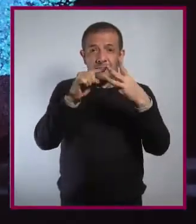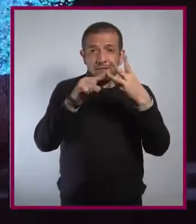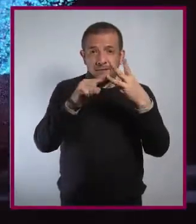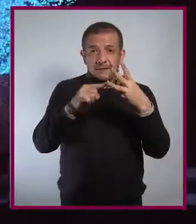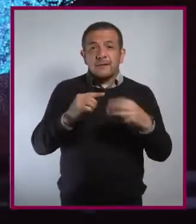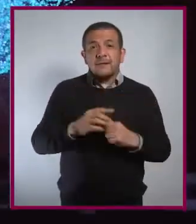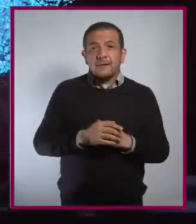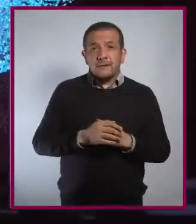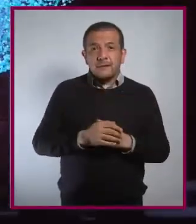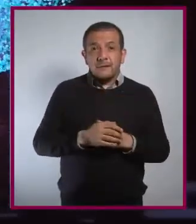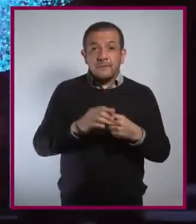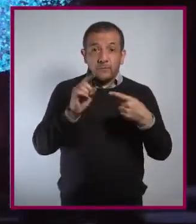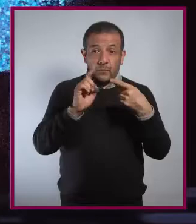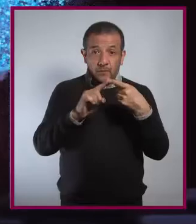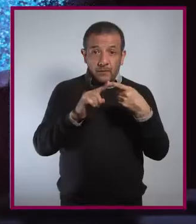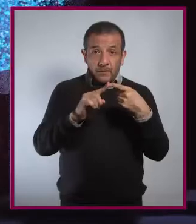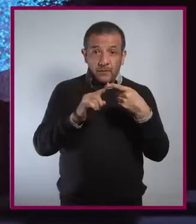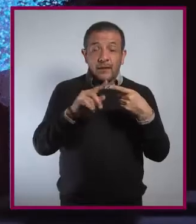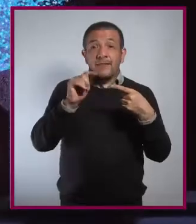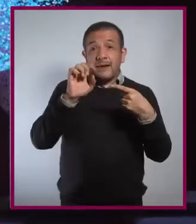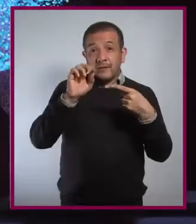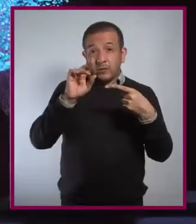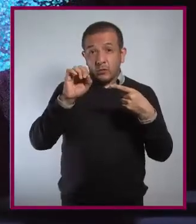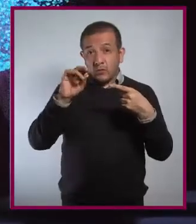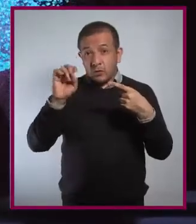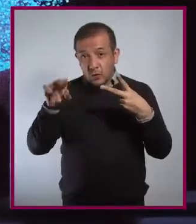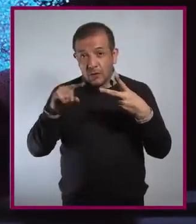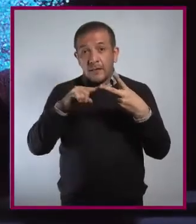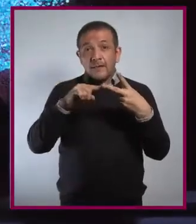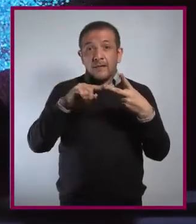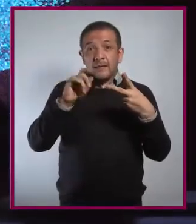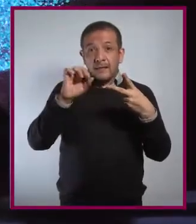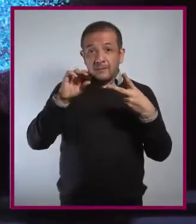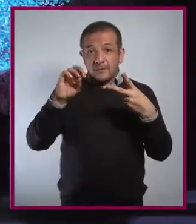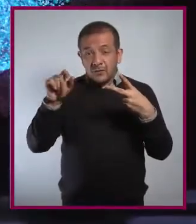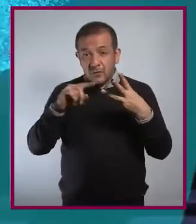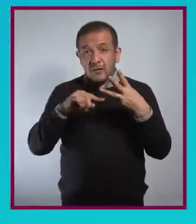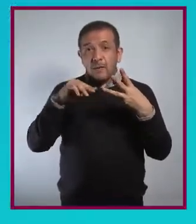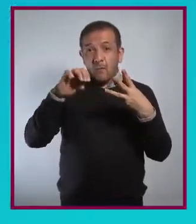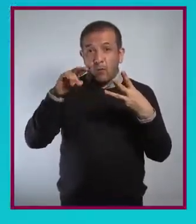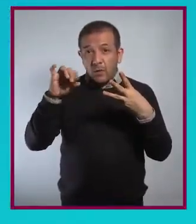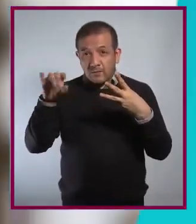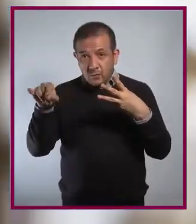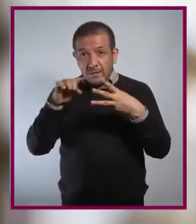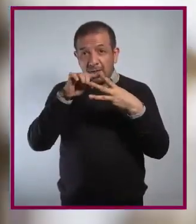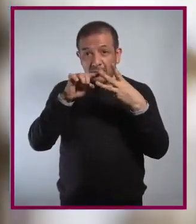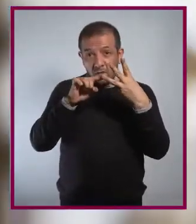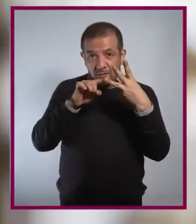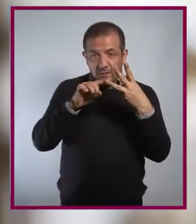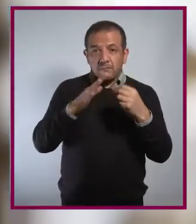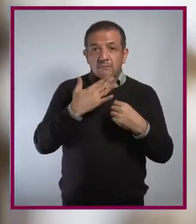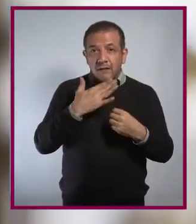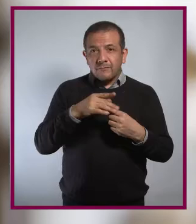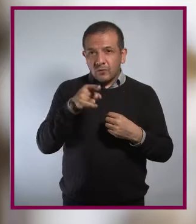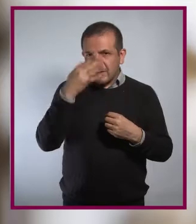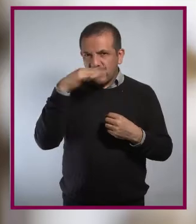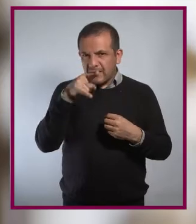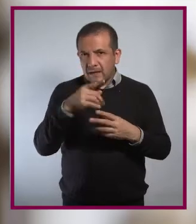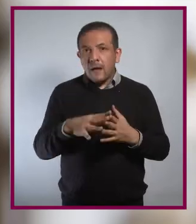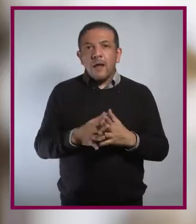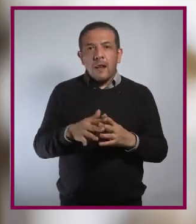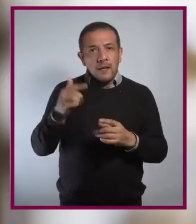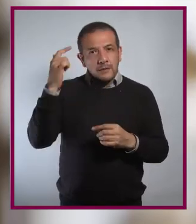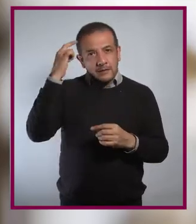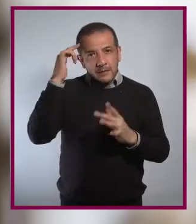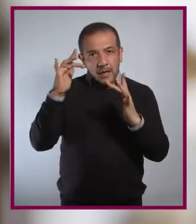3 eventos: la transducción, la transmisión y la modulación. ¿Sabías que el lenguaje de